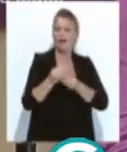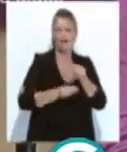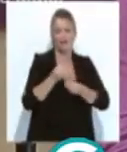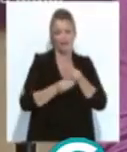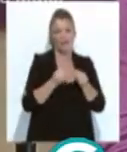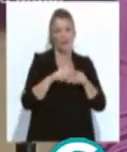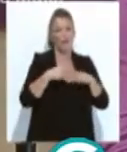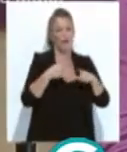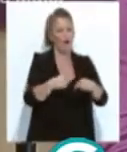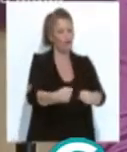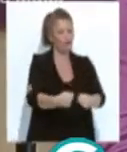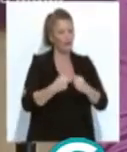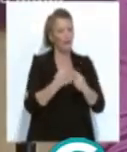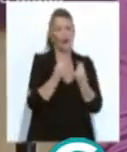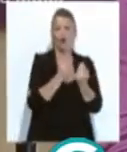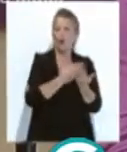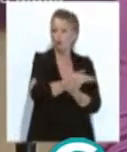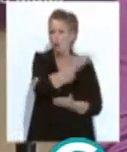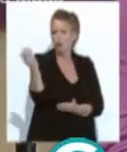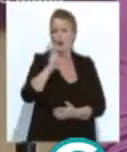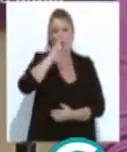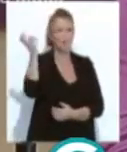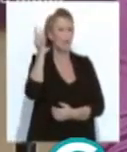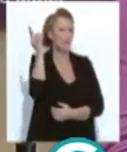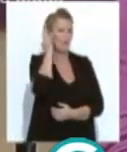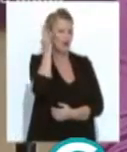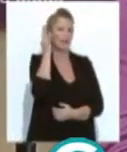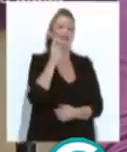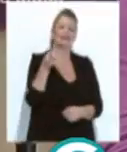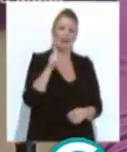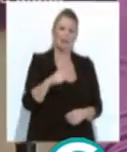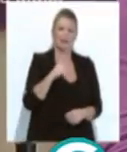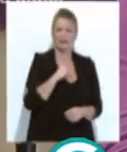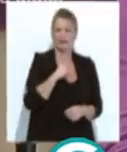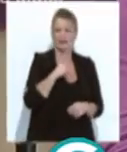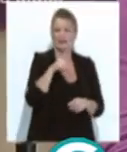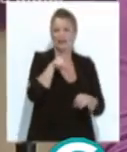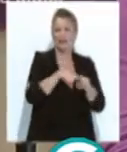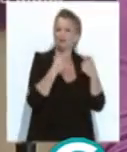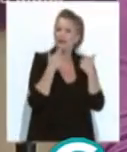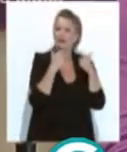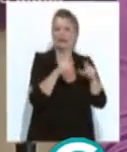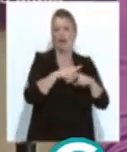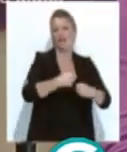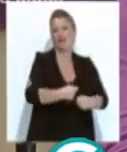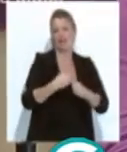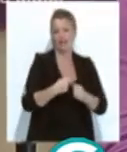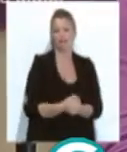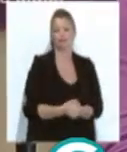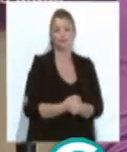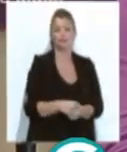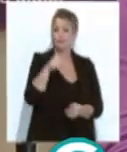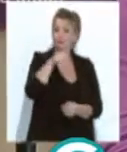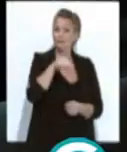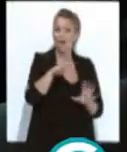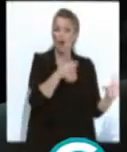hacer fuerza con otras mujeres que también tuvieran esa, esa determinación y esa valentía. A esta se